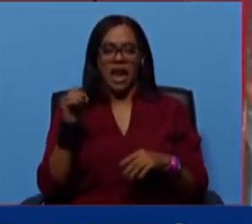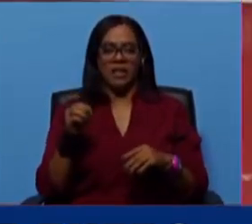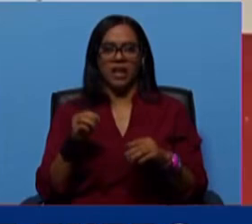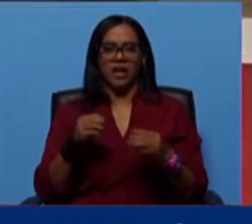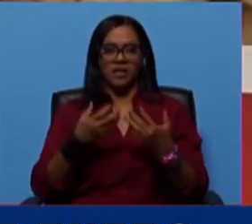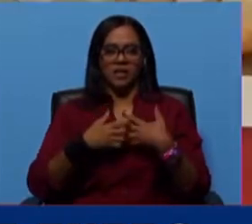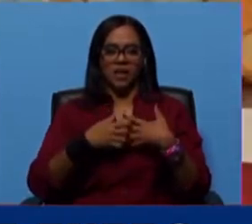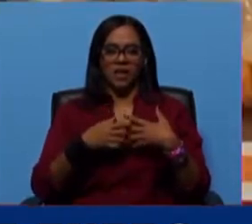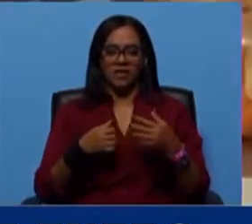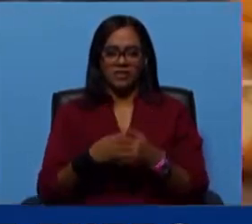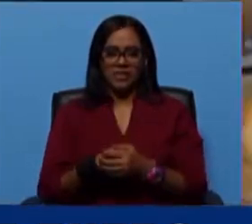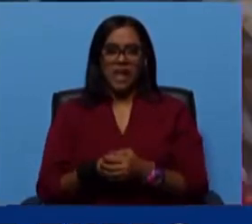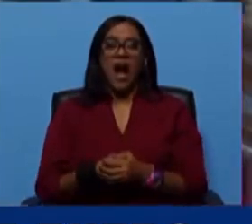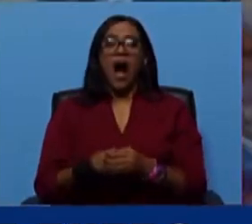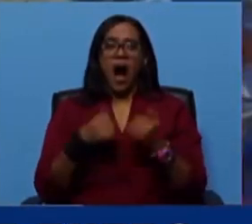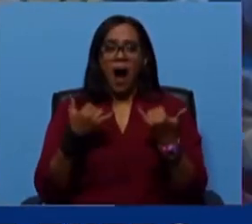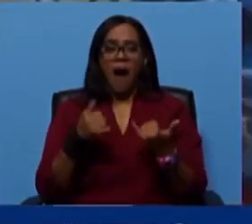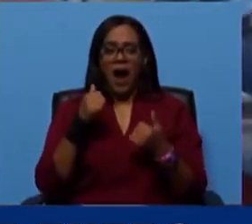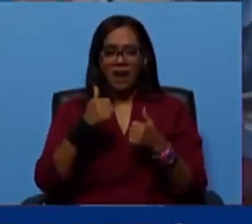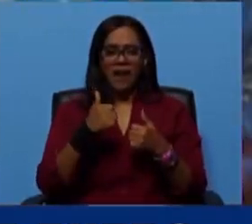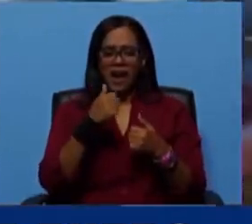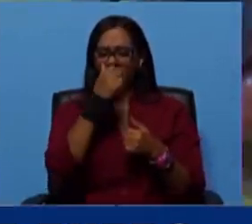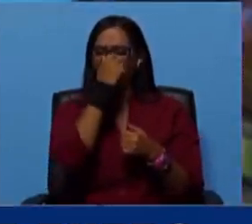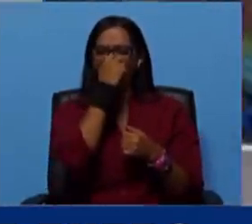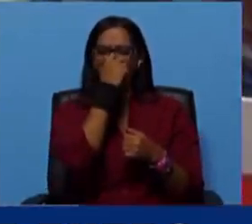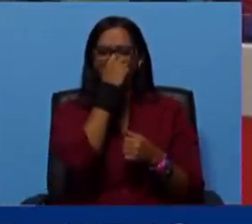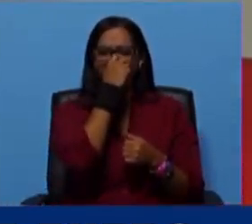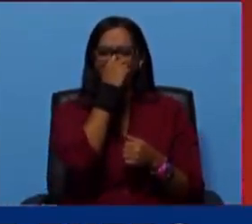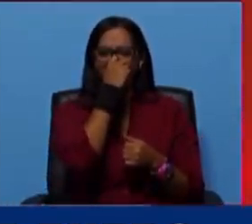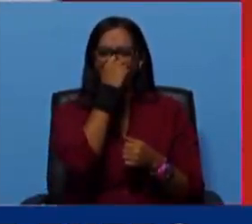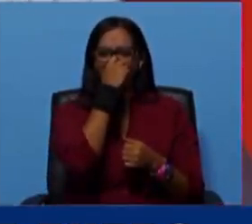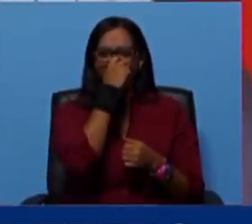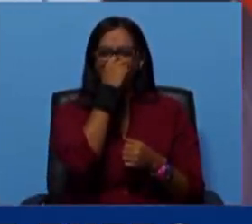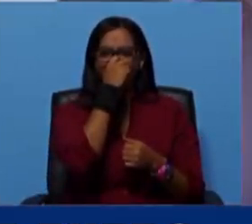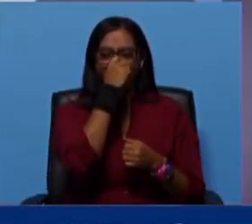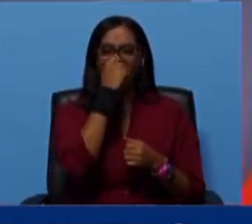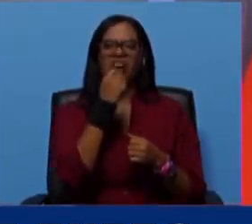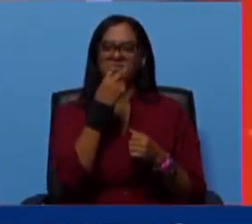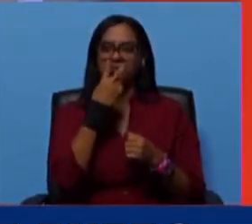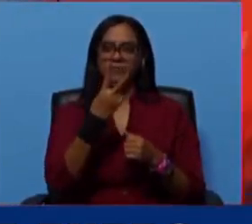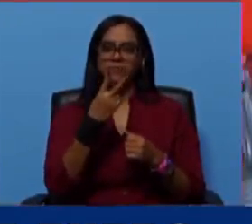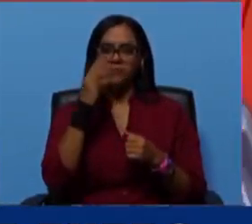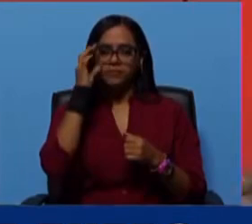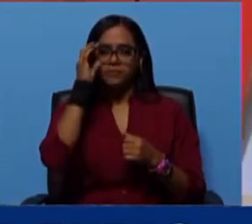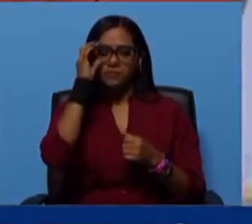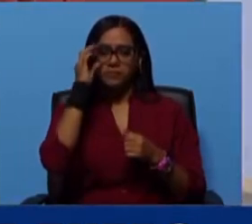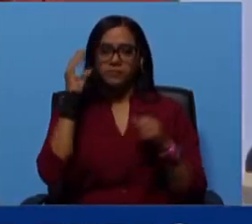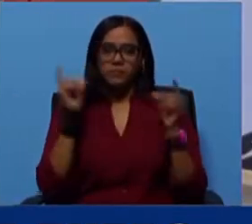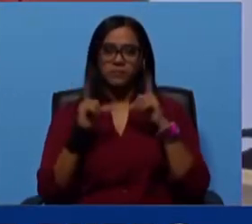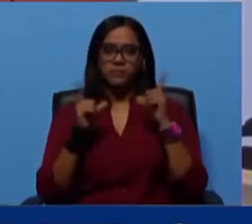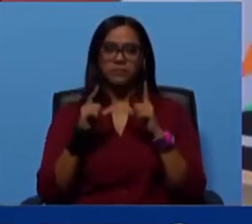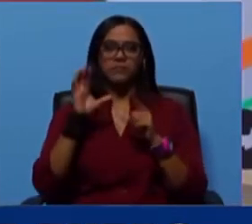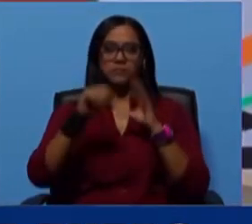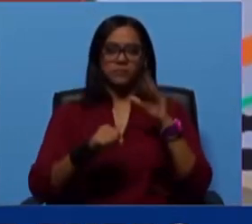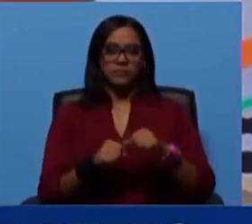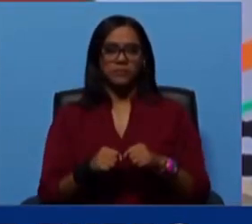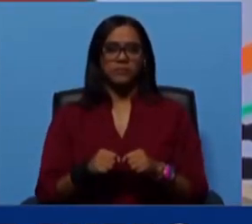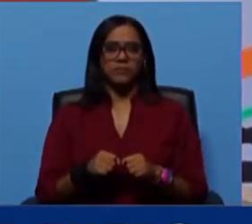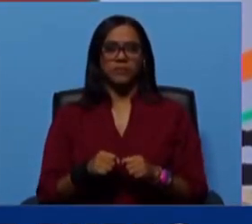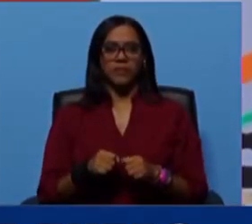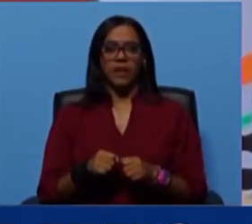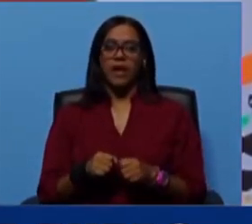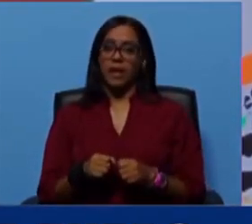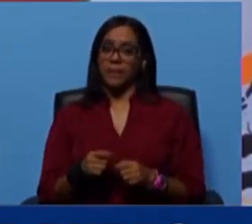esos tres estados. Ahora bien, obviamente lo que estamos viendo en pantalla, gracias a Dios que ha ido esta gente a comprar, que la agarramos una vez, es